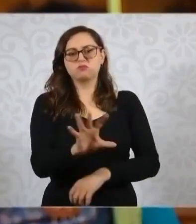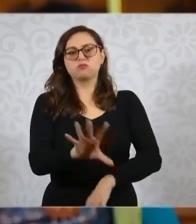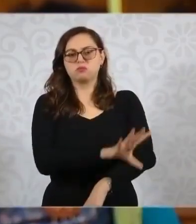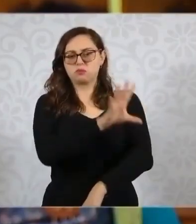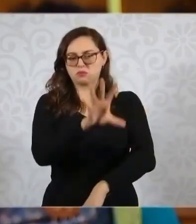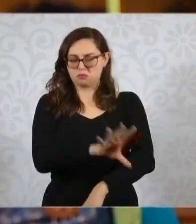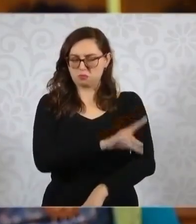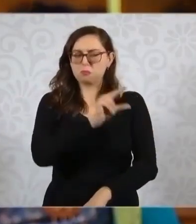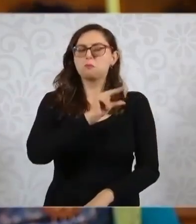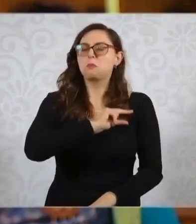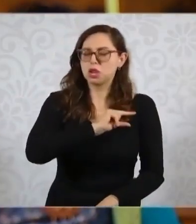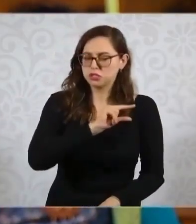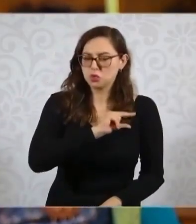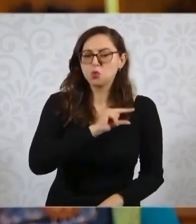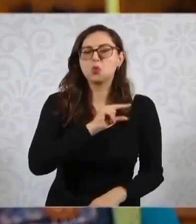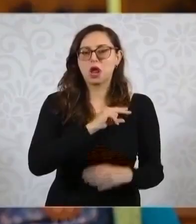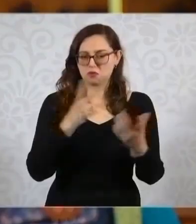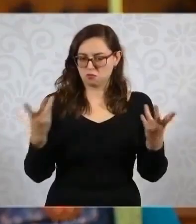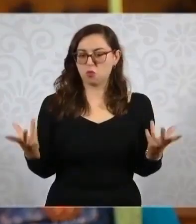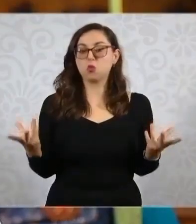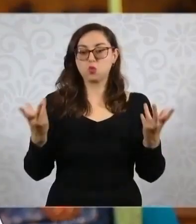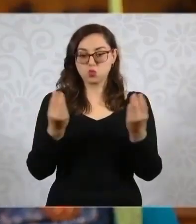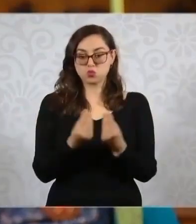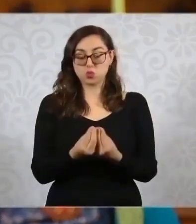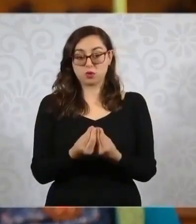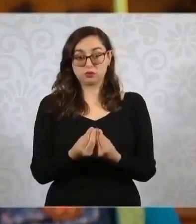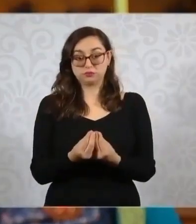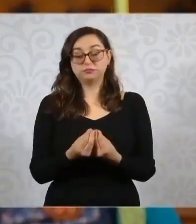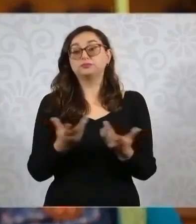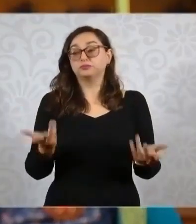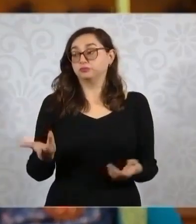generación privada. Así existe ahora, así lo